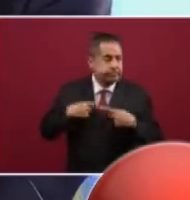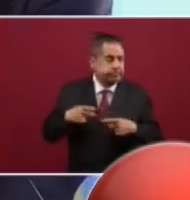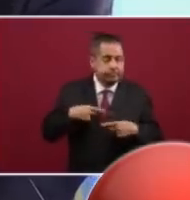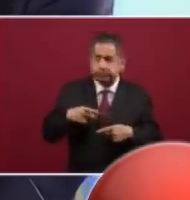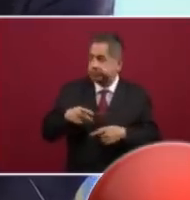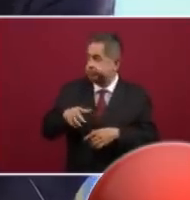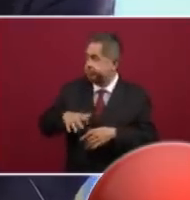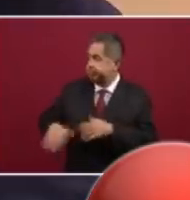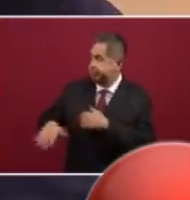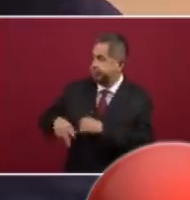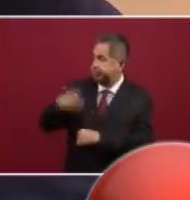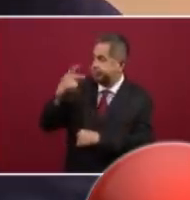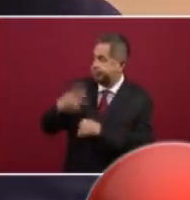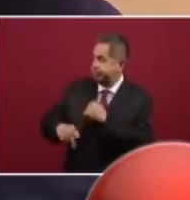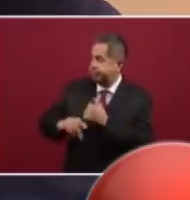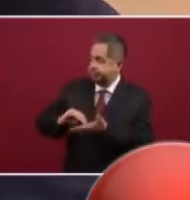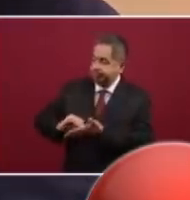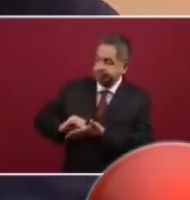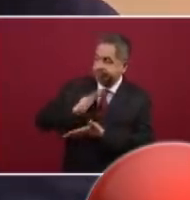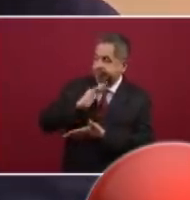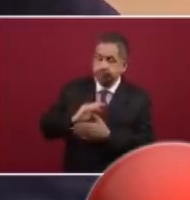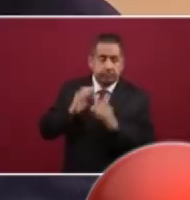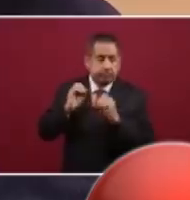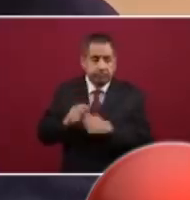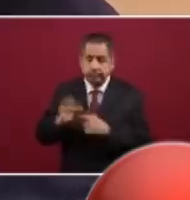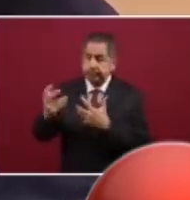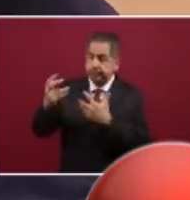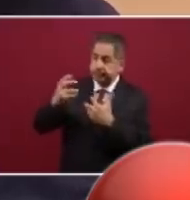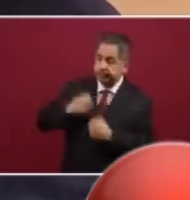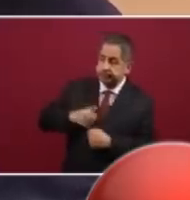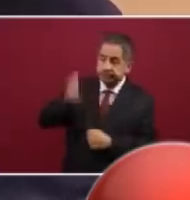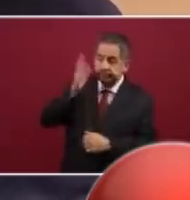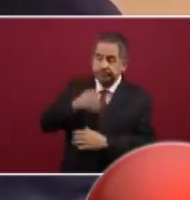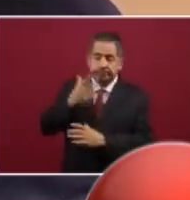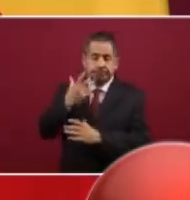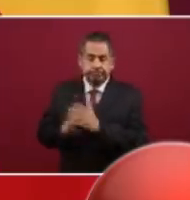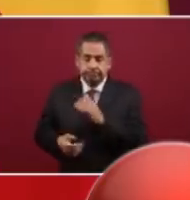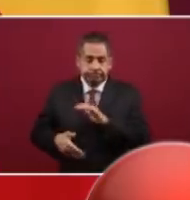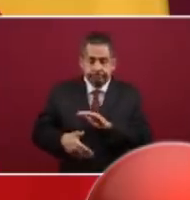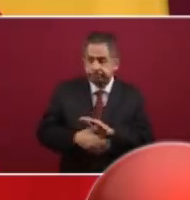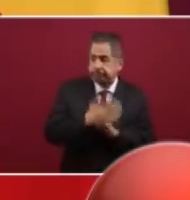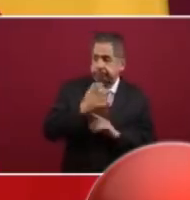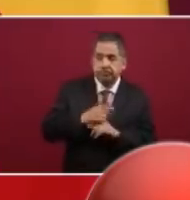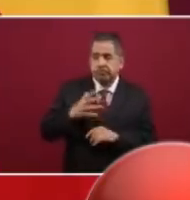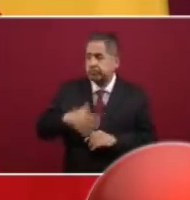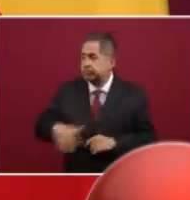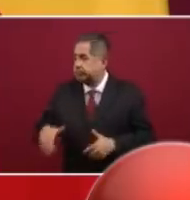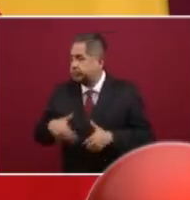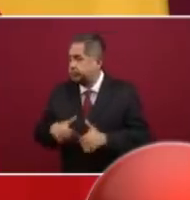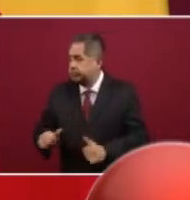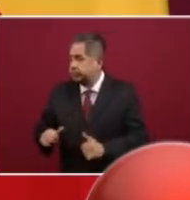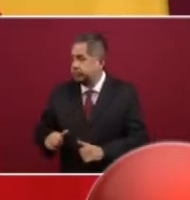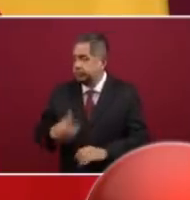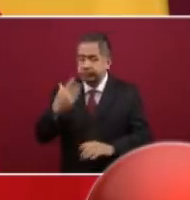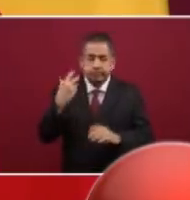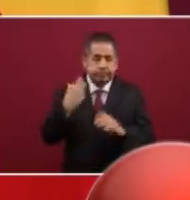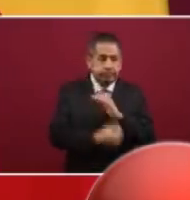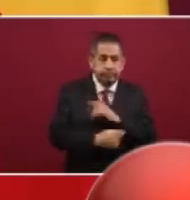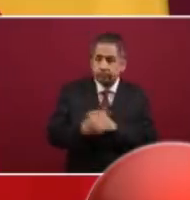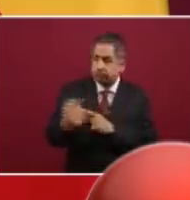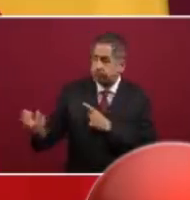exiliados por necesidad, por hambre o para salvar sus